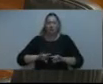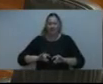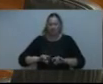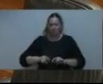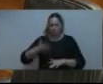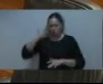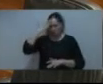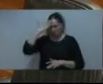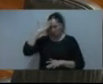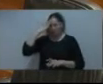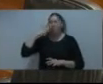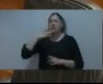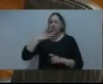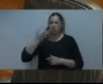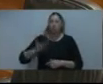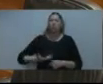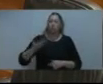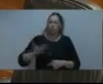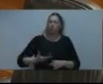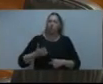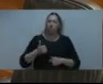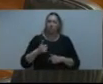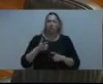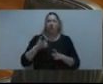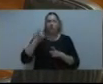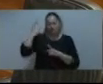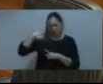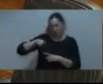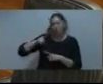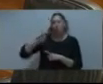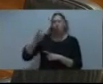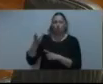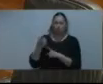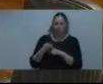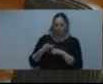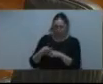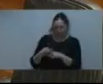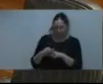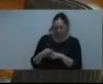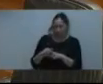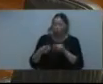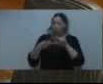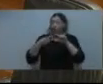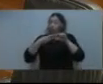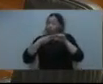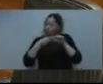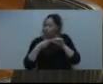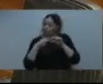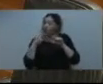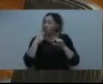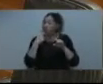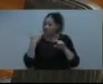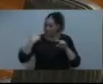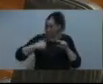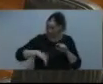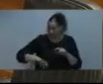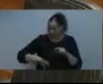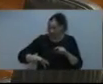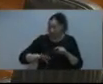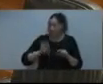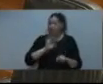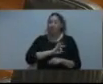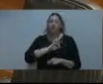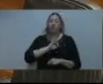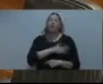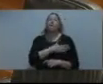relevancia e importancia sabemos y compartimos. Dichas estas consideraciones, señoría,